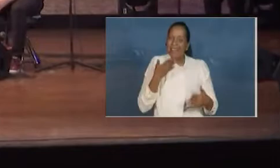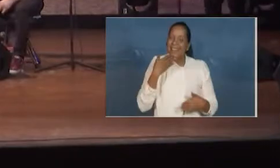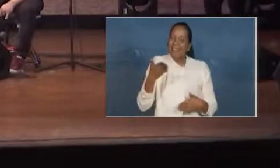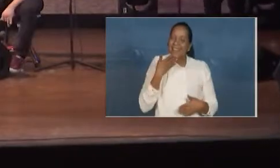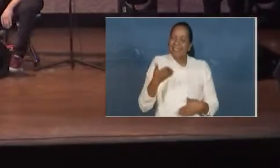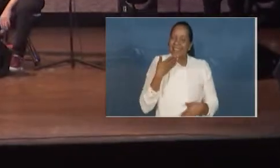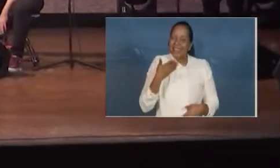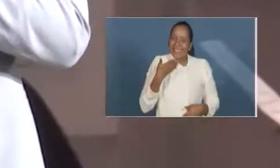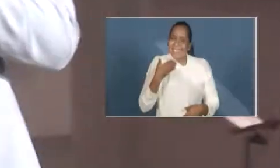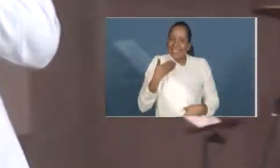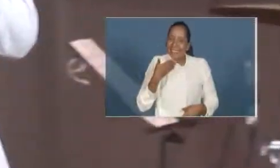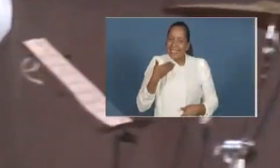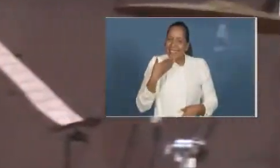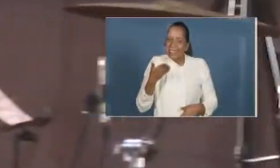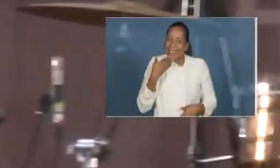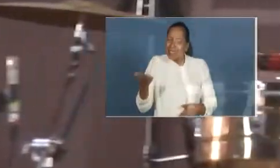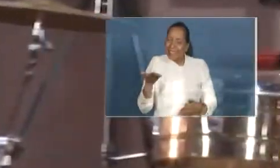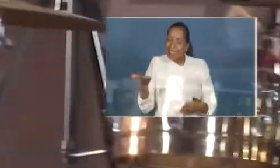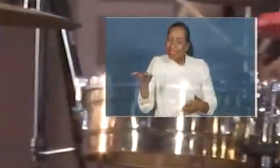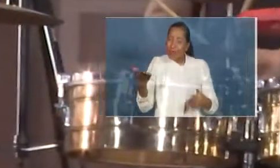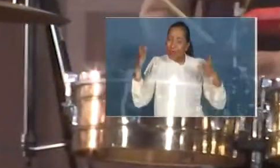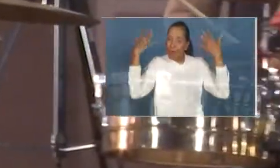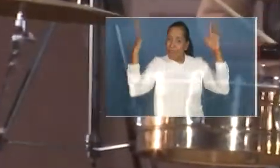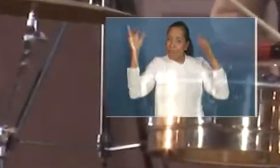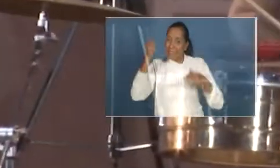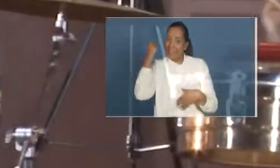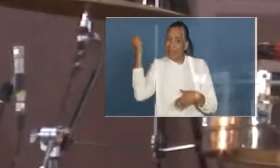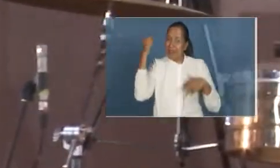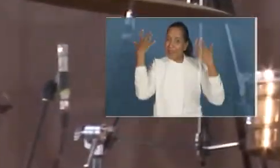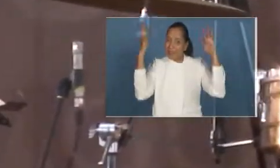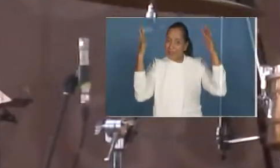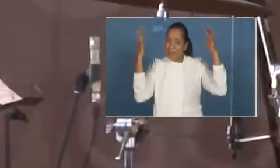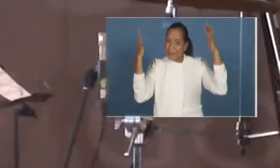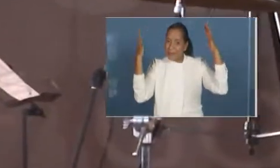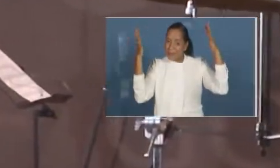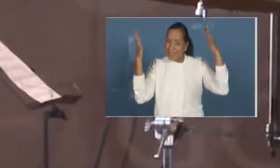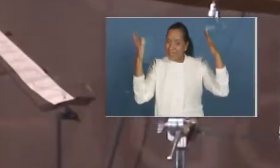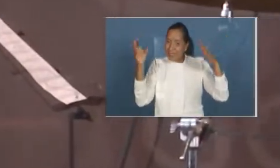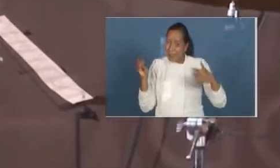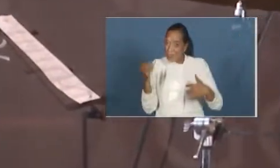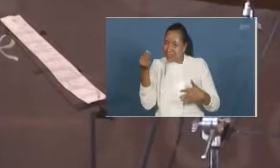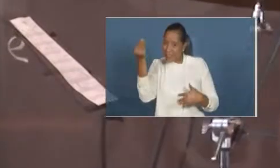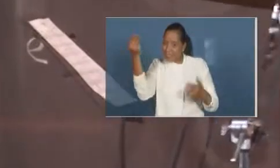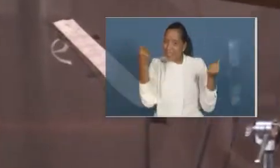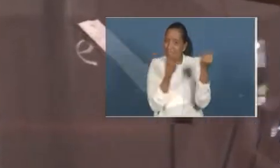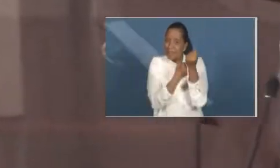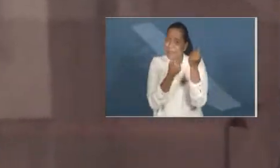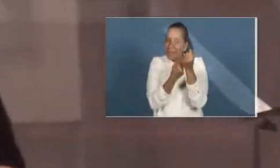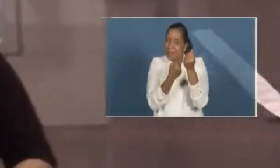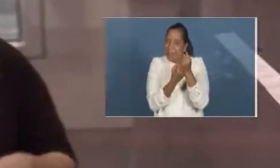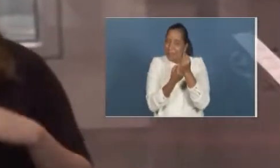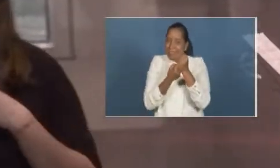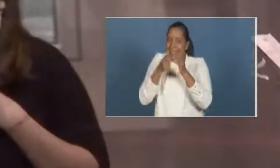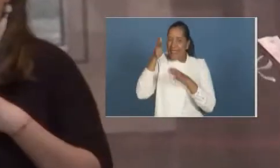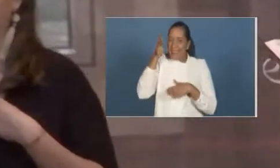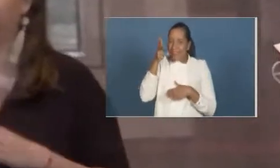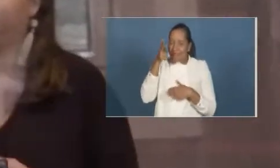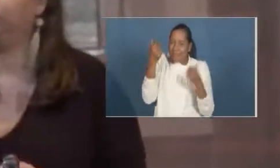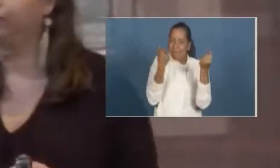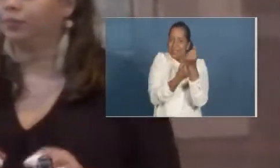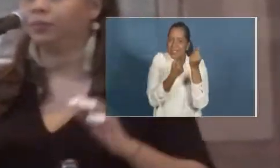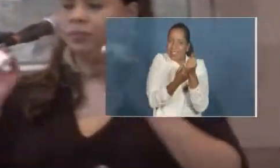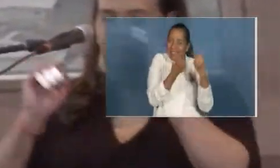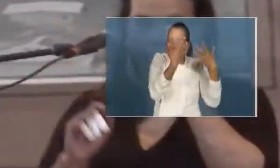gracias también y quiero que le den un fuerte aplauso a todos estos chicos que están detrás de cámara, que están